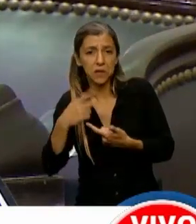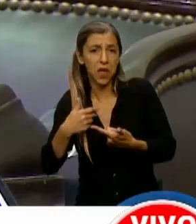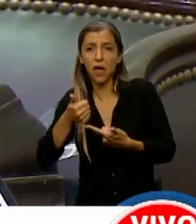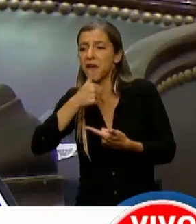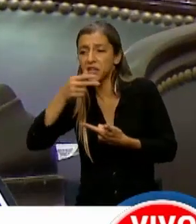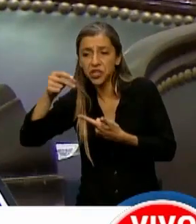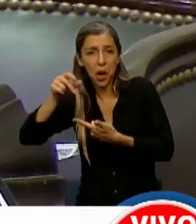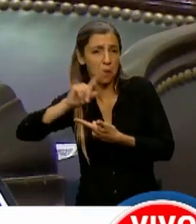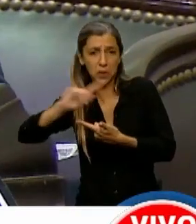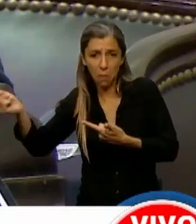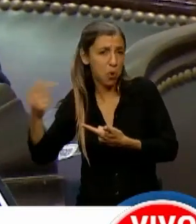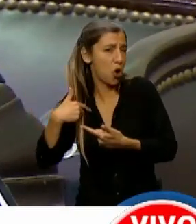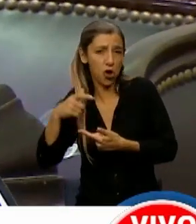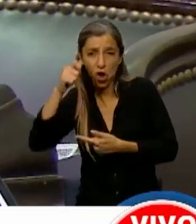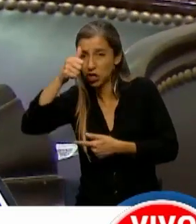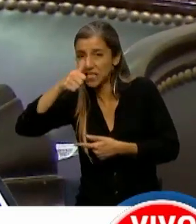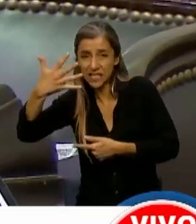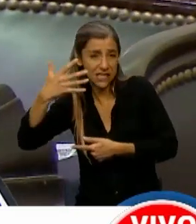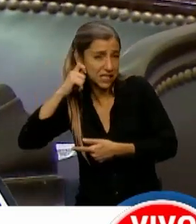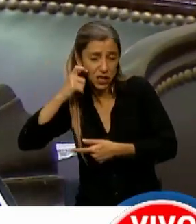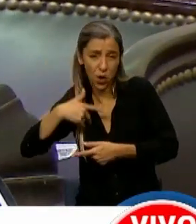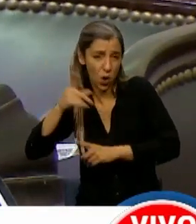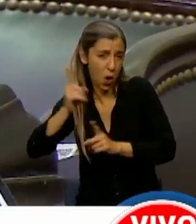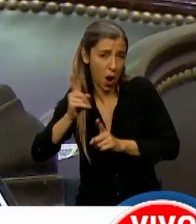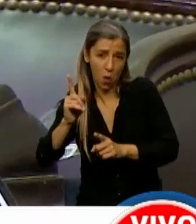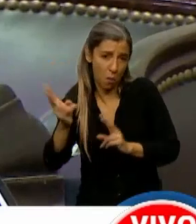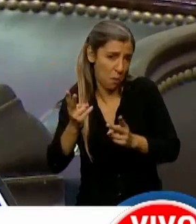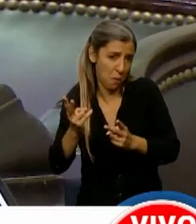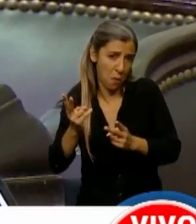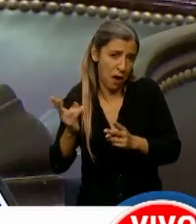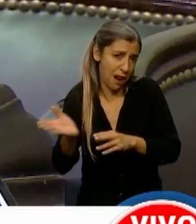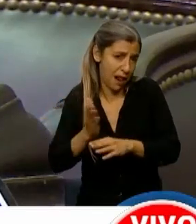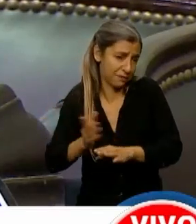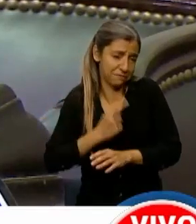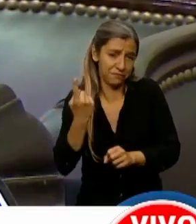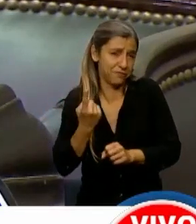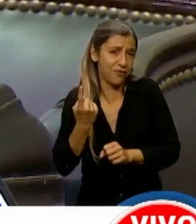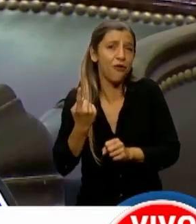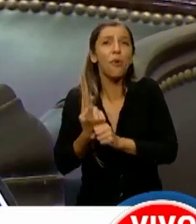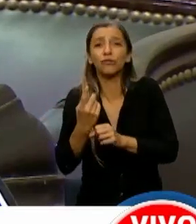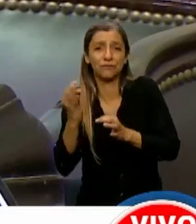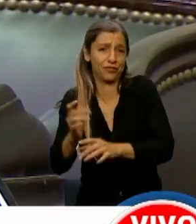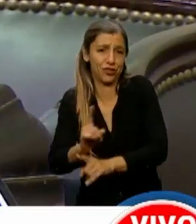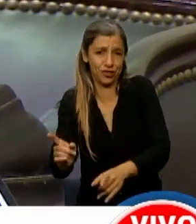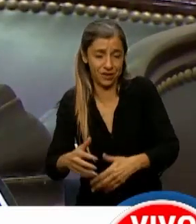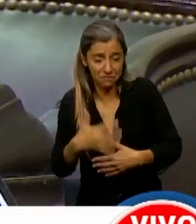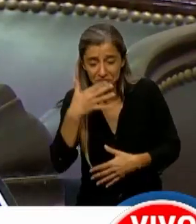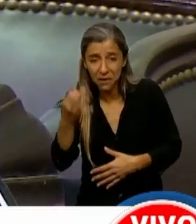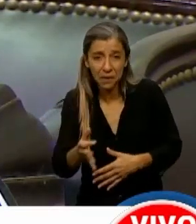no llegan, señor presidente, a los 65. Vaya redondeando, diputado. Ya redondeó, señor presidente. Así que queda el